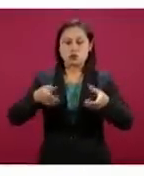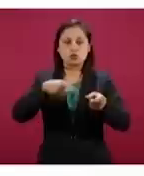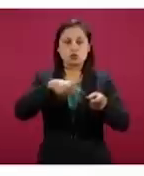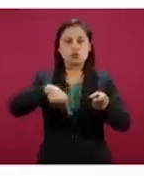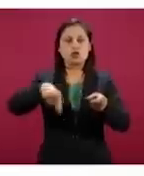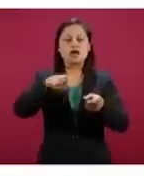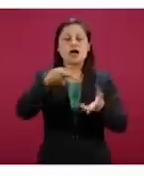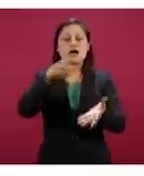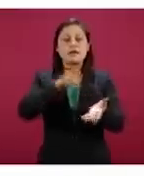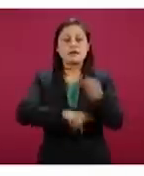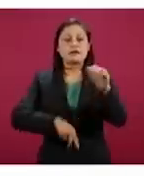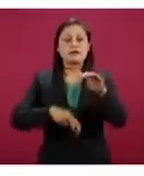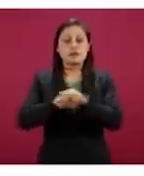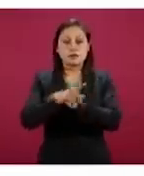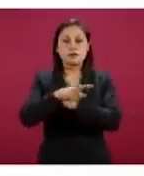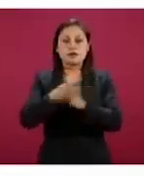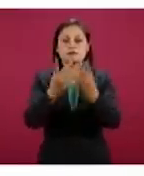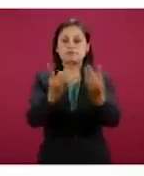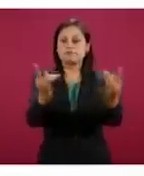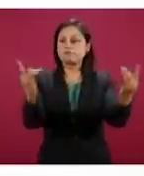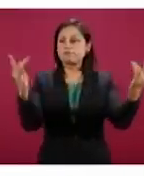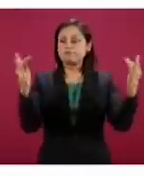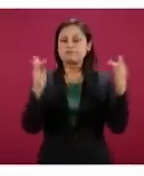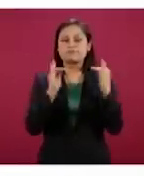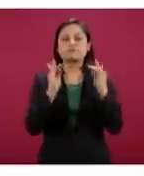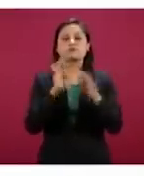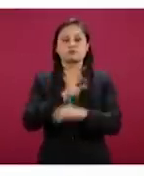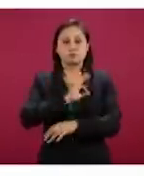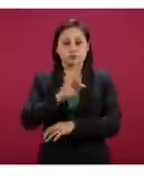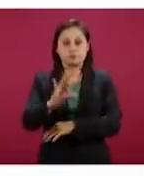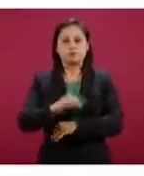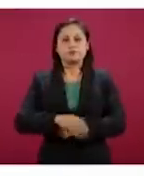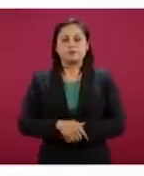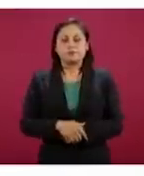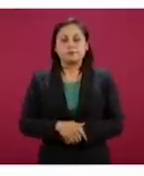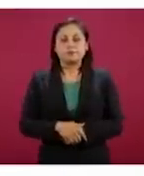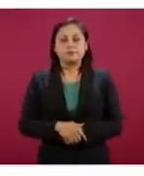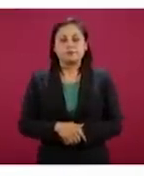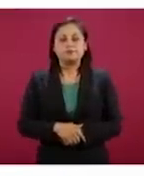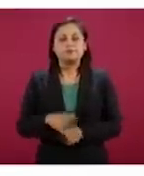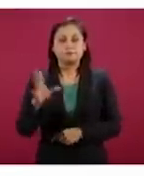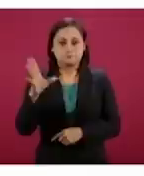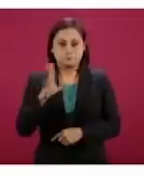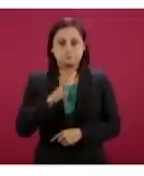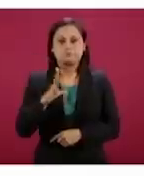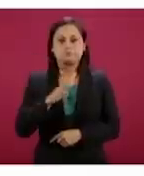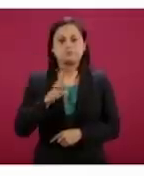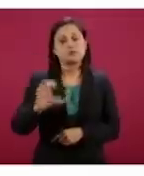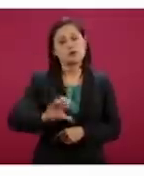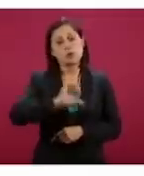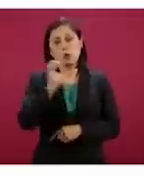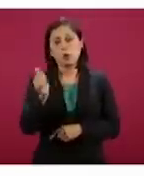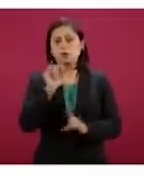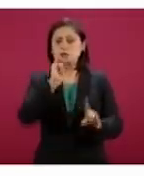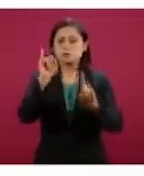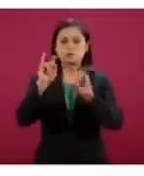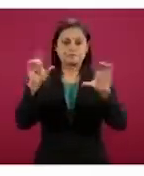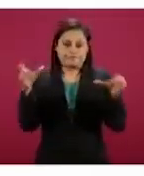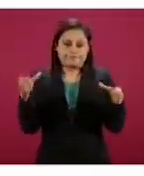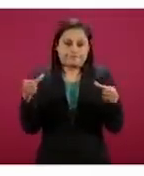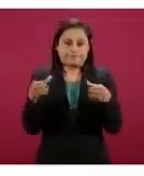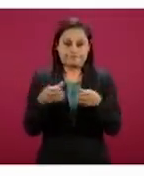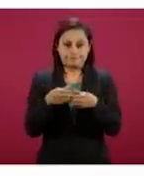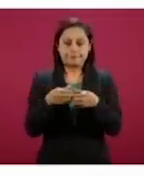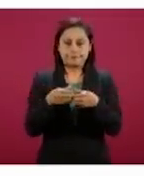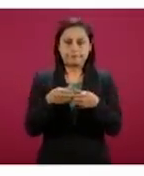de transporte público de la Ciudad de México. Y lo mismo habrá algunas otras exposiciones más pequeñas en